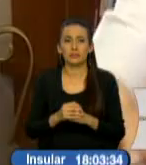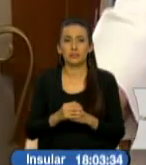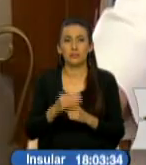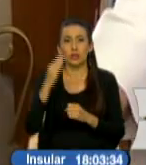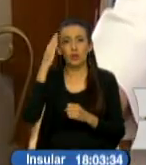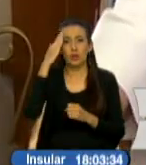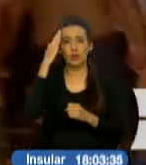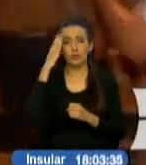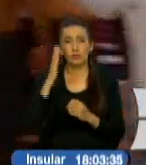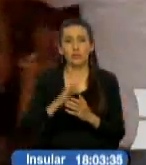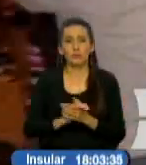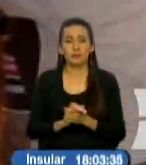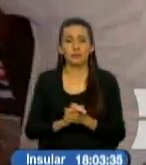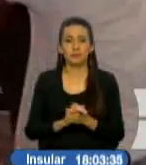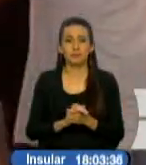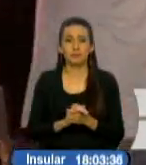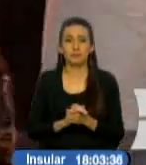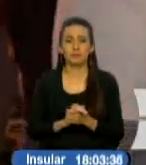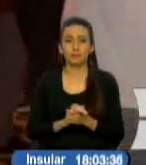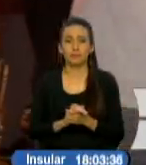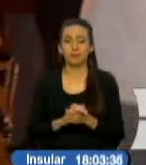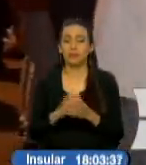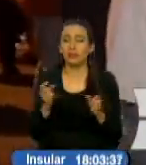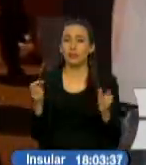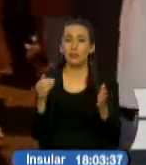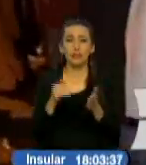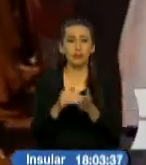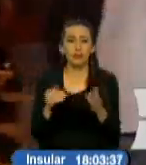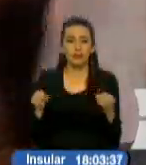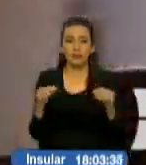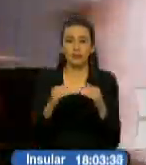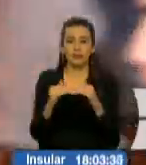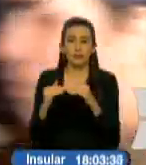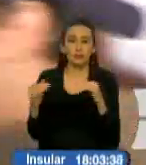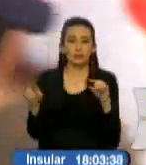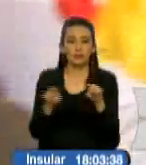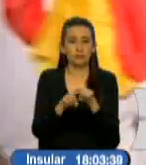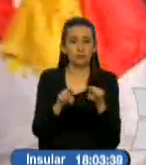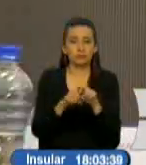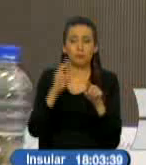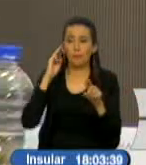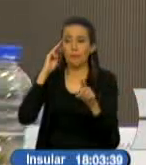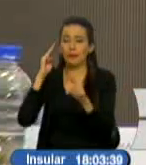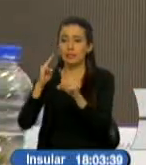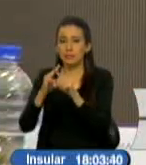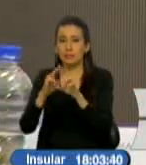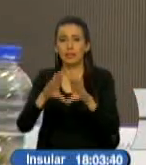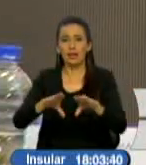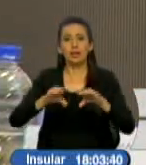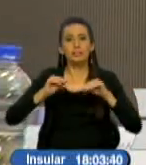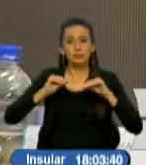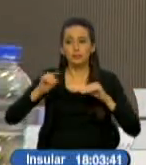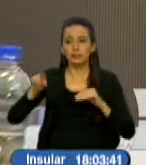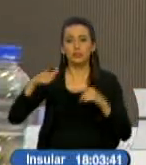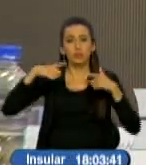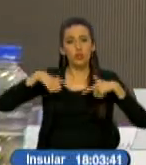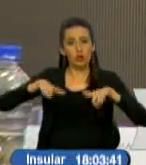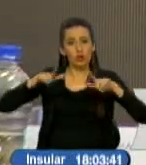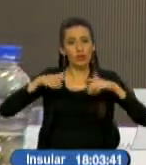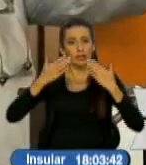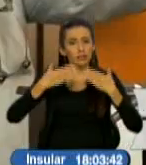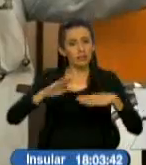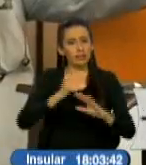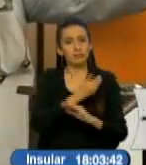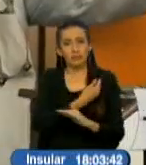de su misma tendencia. Insistiendo en un llamado a una reconciliación nacional y a la aceptación de Lenín Moreno como presidente electo del